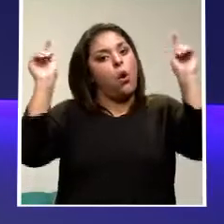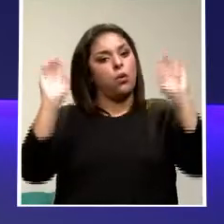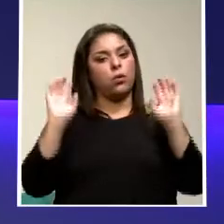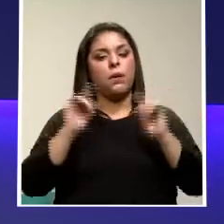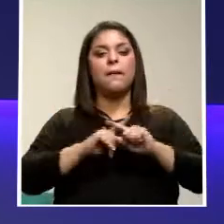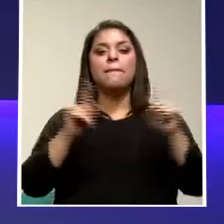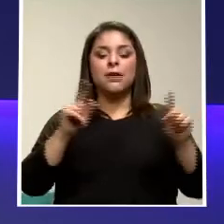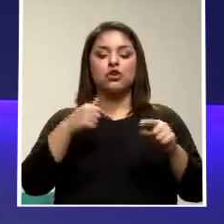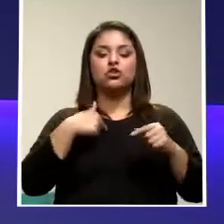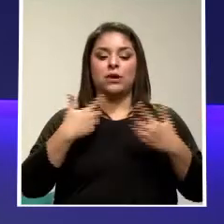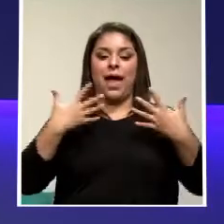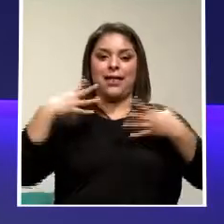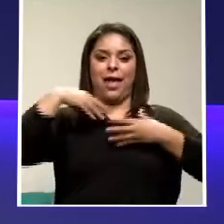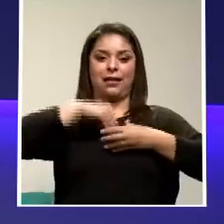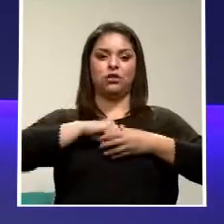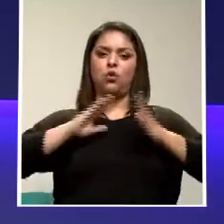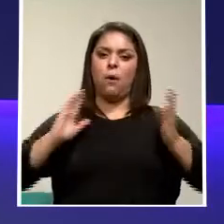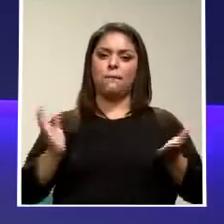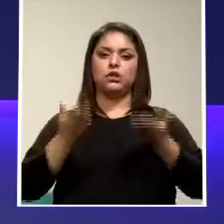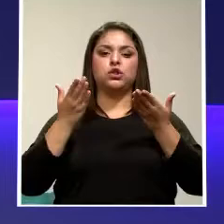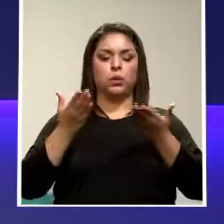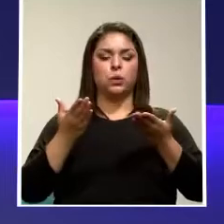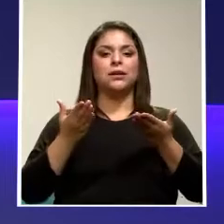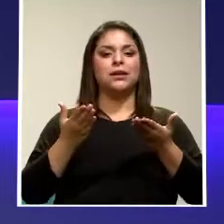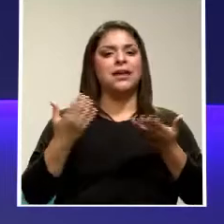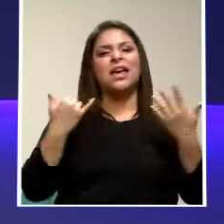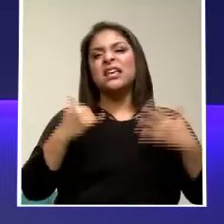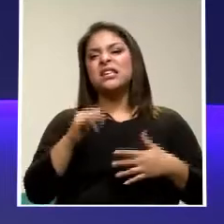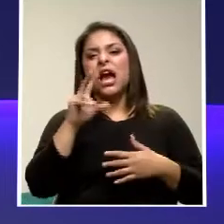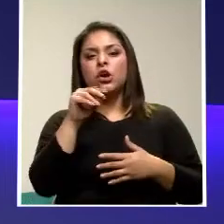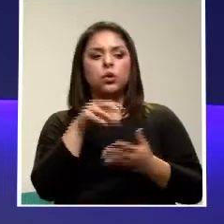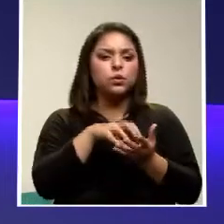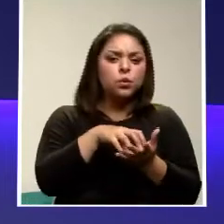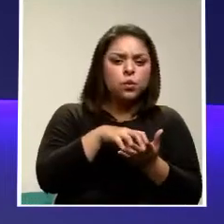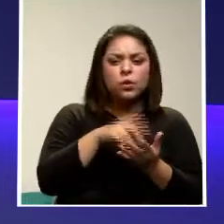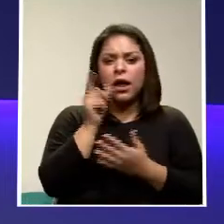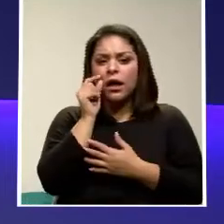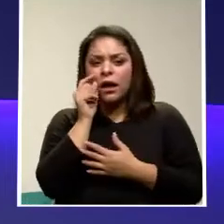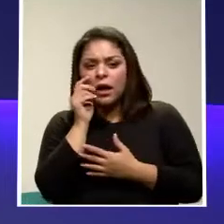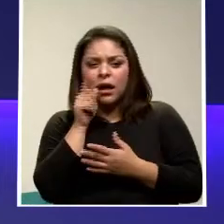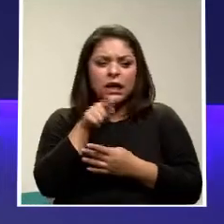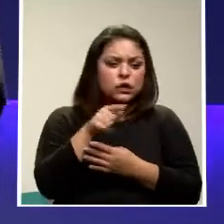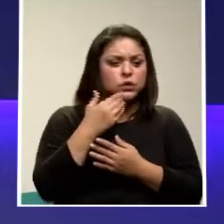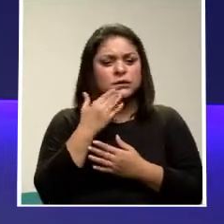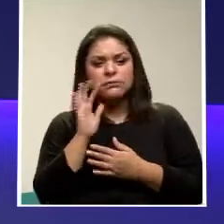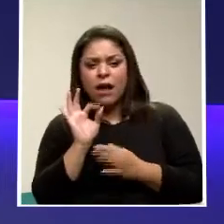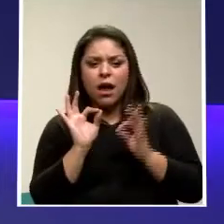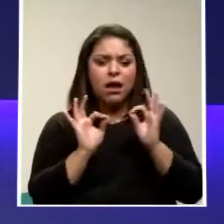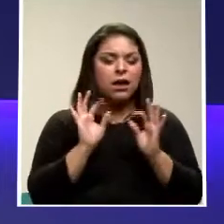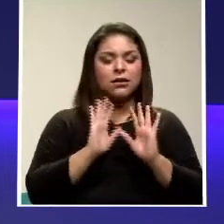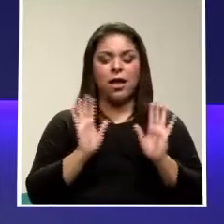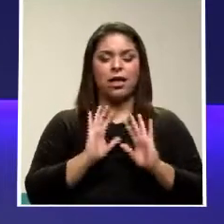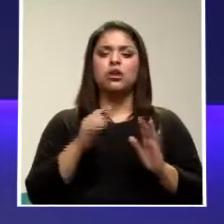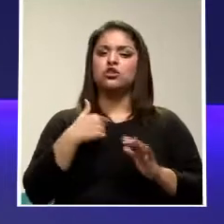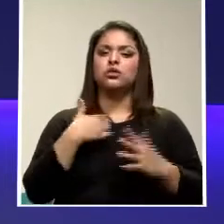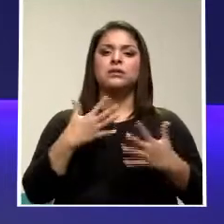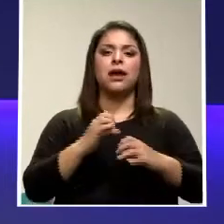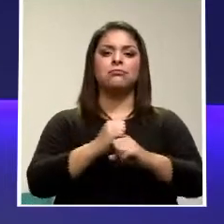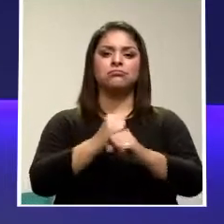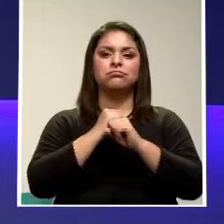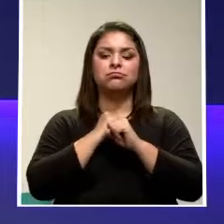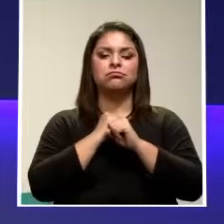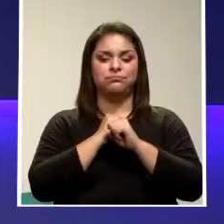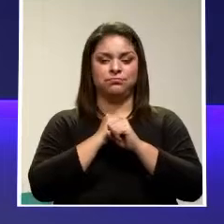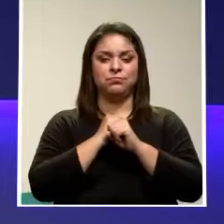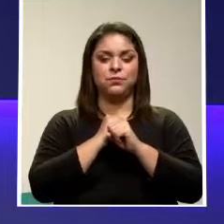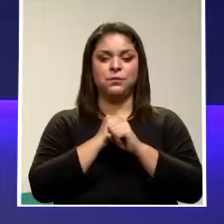convicción interna de que ya no estás pisando sobre territorio desconocido, ya no estás dando manazos en